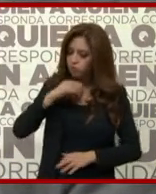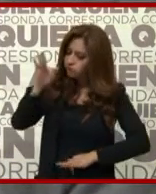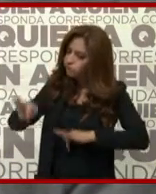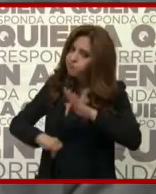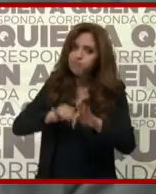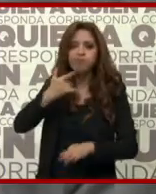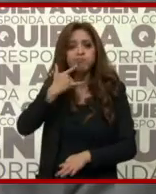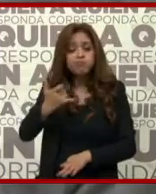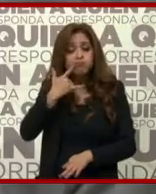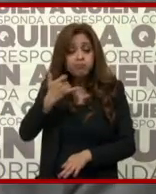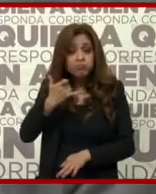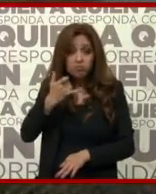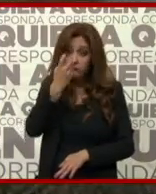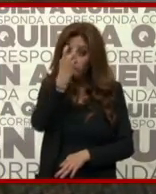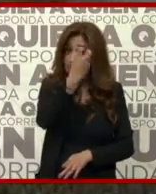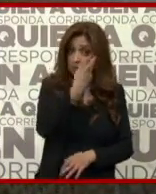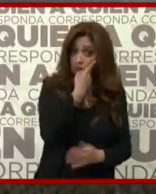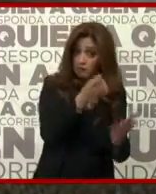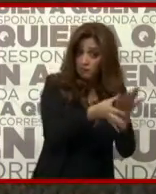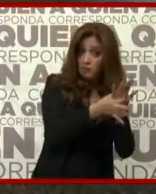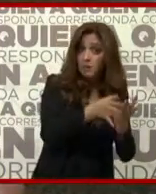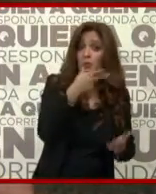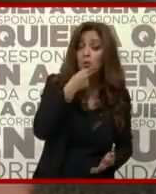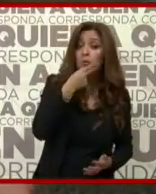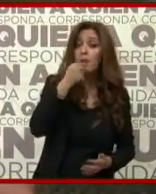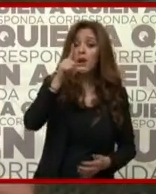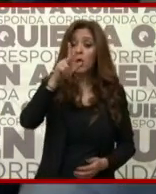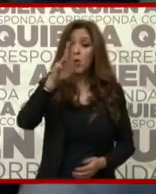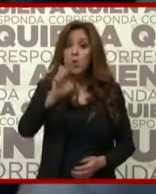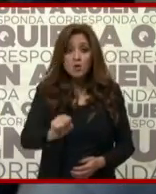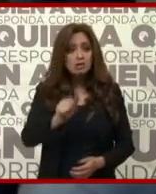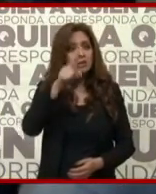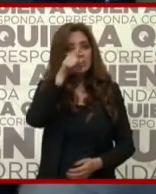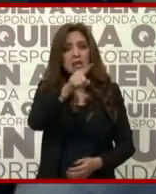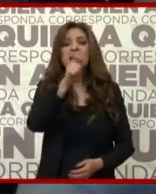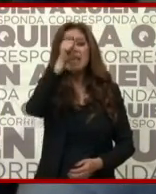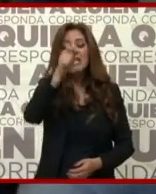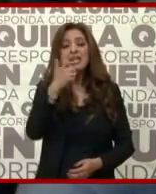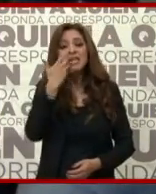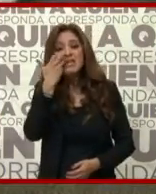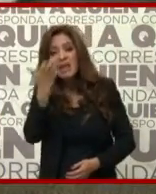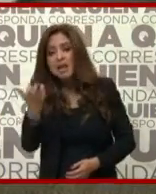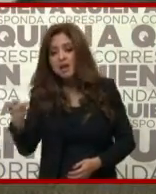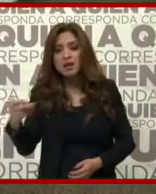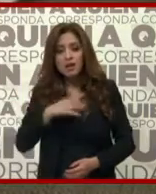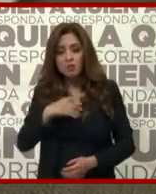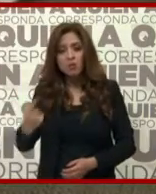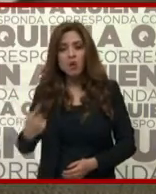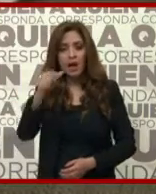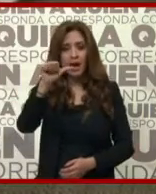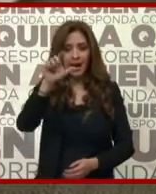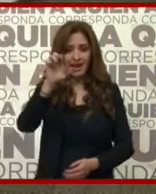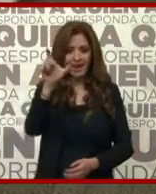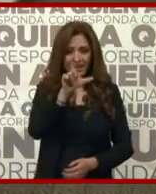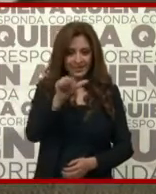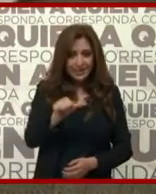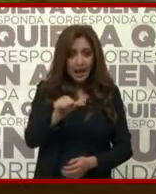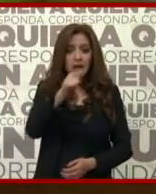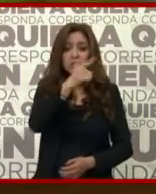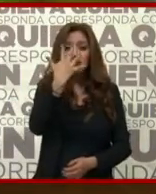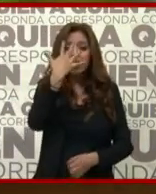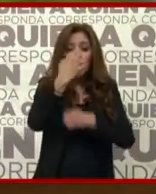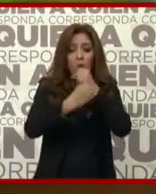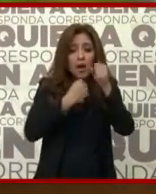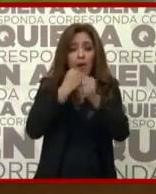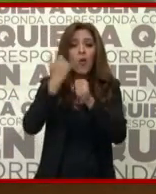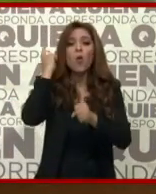Estas son las palabras de don Luis, un padre de familia dispuesto a todo con tal de que su pequeña Alexa Saraí, de tan solo 5 años de edad, no